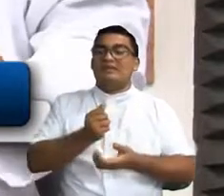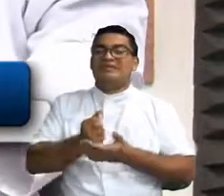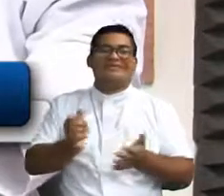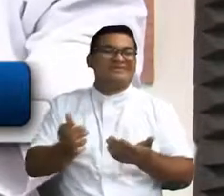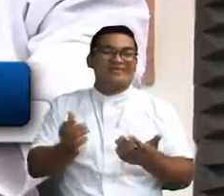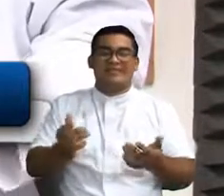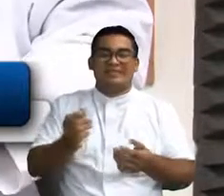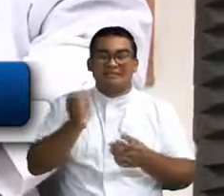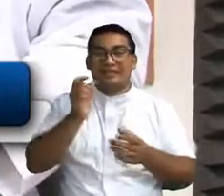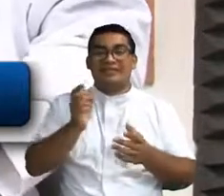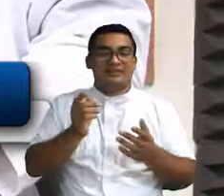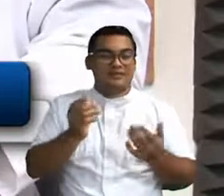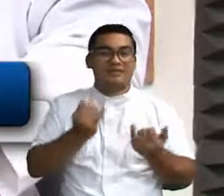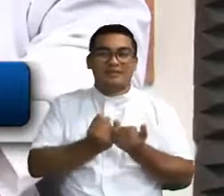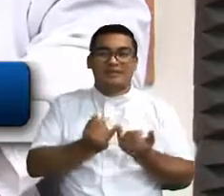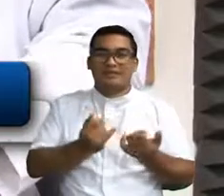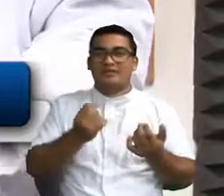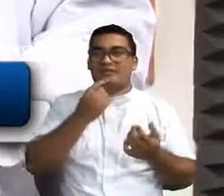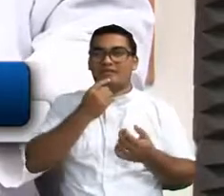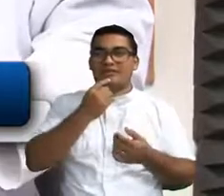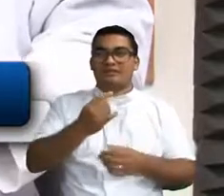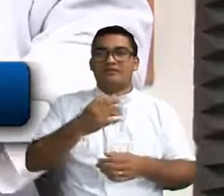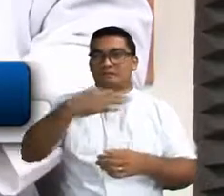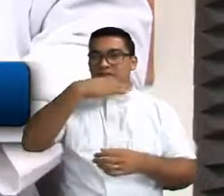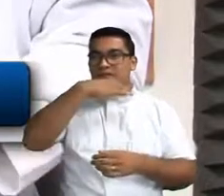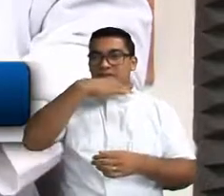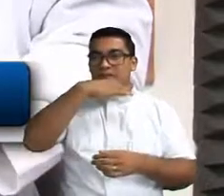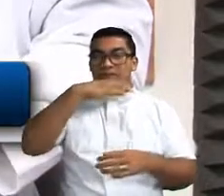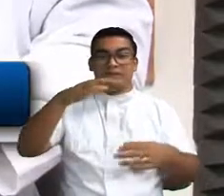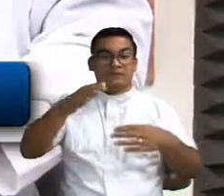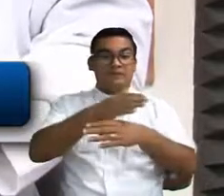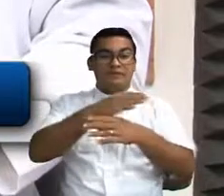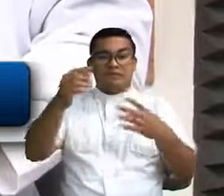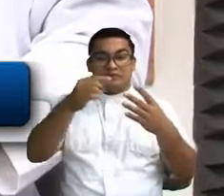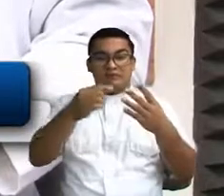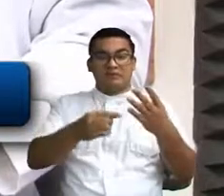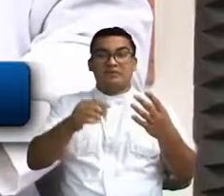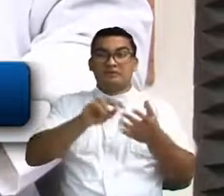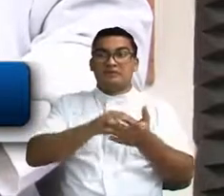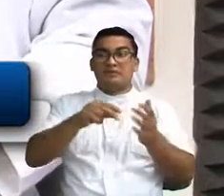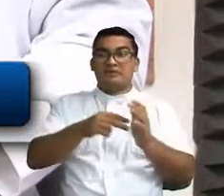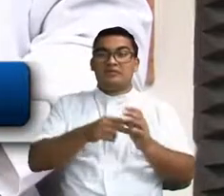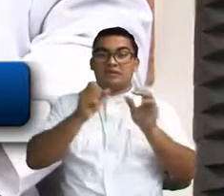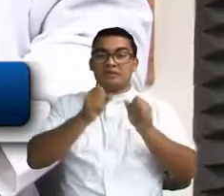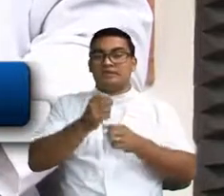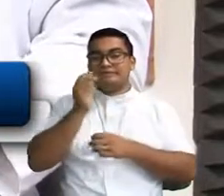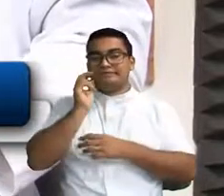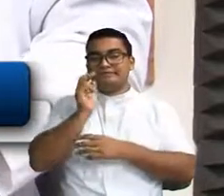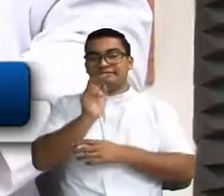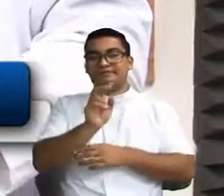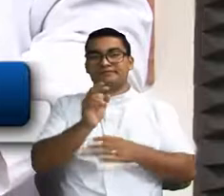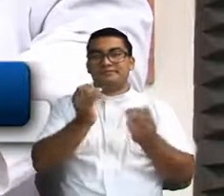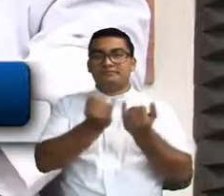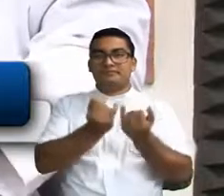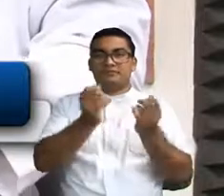se despierta, tiene un trastorno del sueño. Todos estos síntomas son síntomas de alertas que nosotros debemos estar